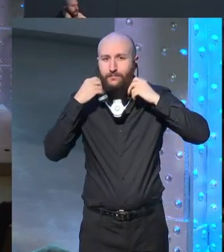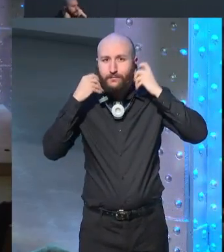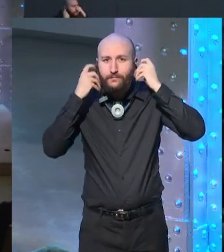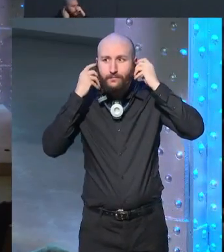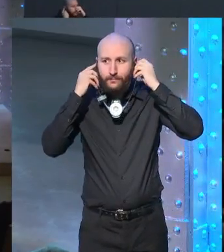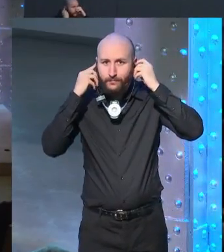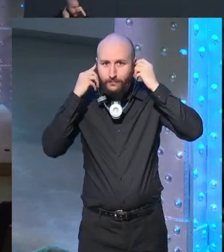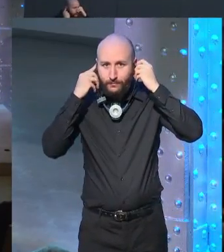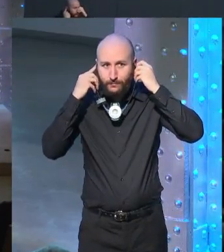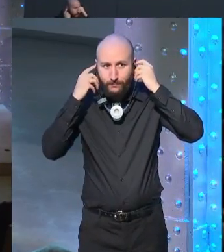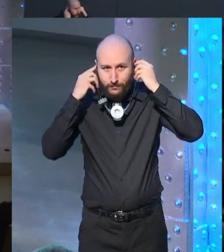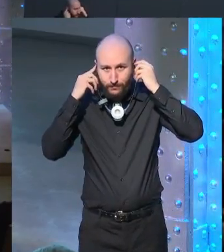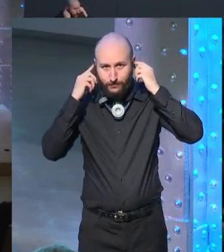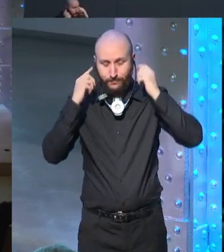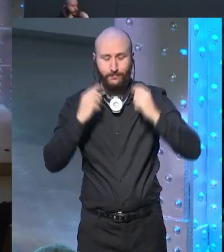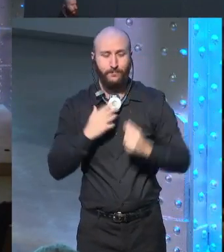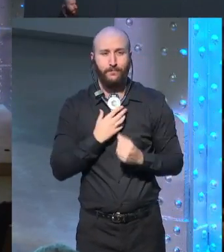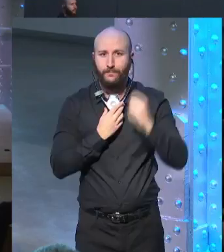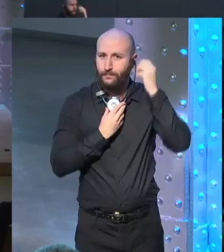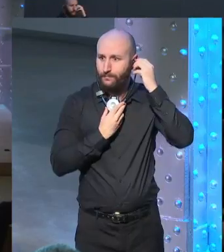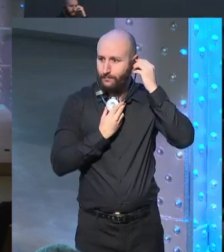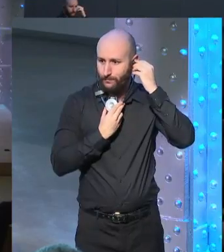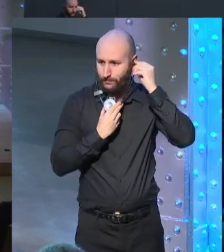Let me get my glasses too to make sure I know how to.